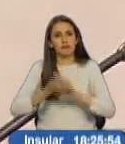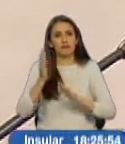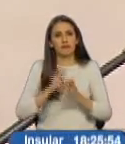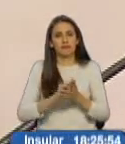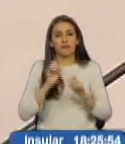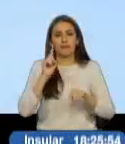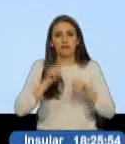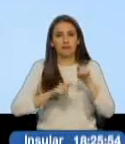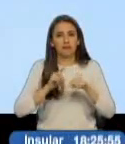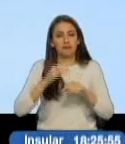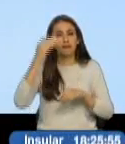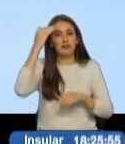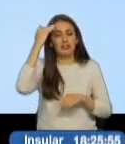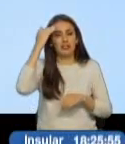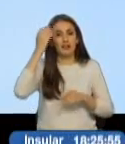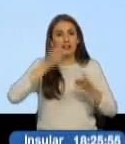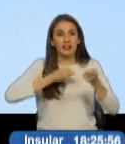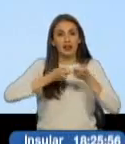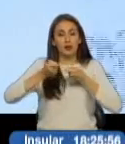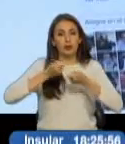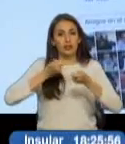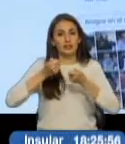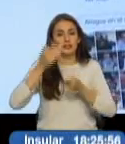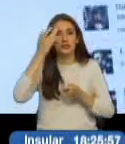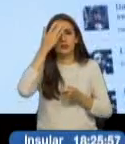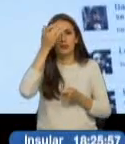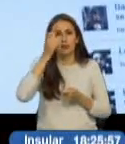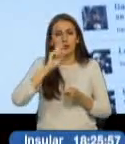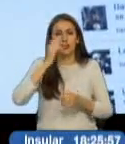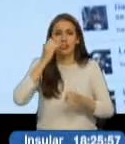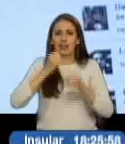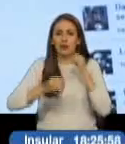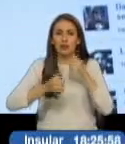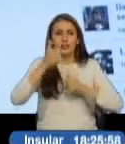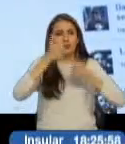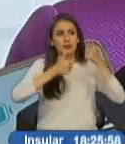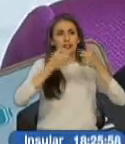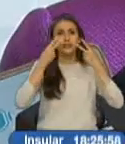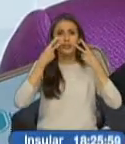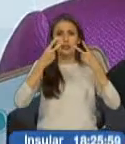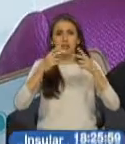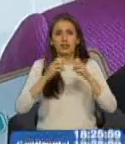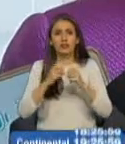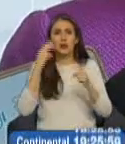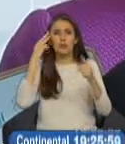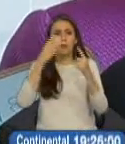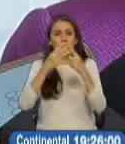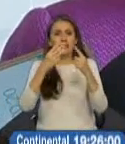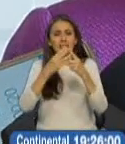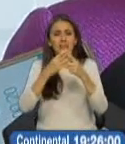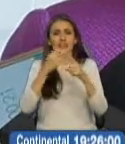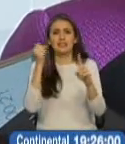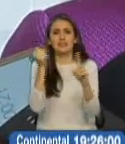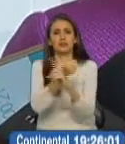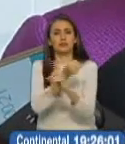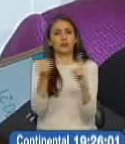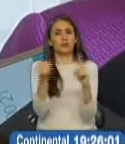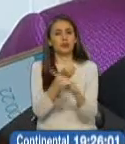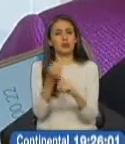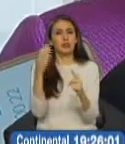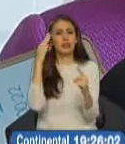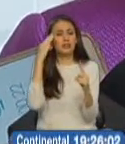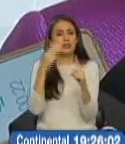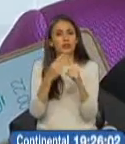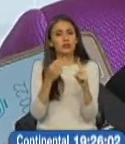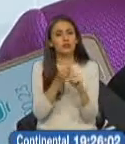convencidos de que es necesario establecer regulaciones, por lo que se vio durante la última campaña electoral. Tenemos que regular este tipo